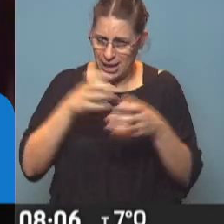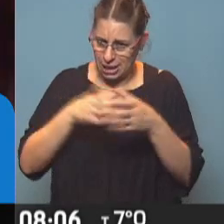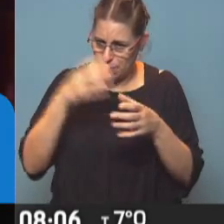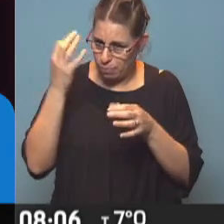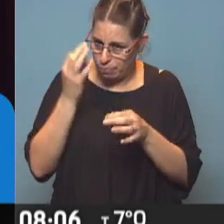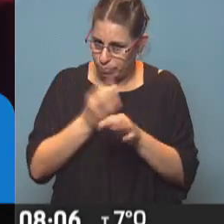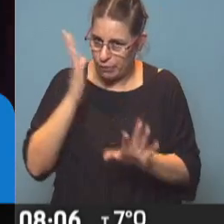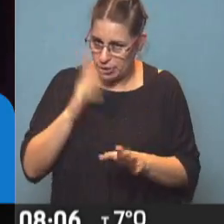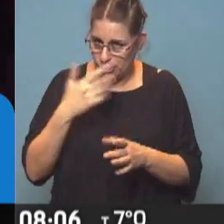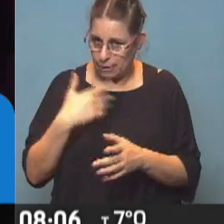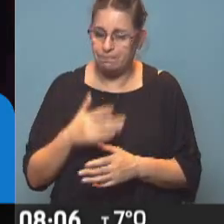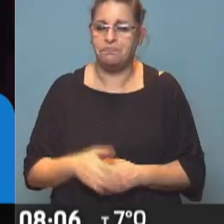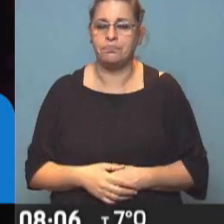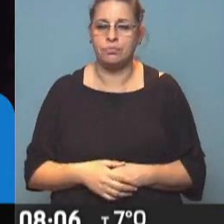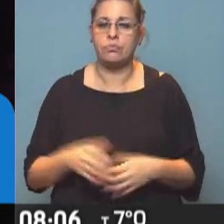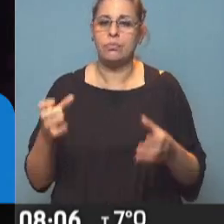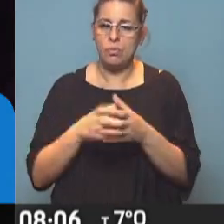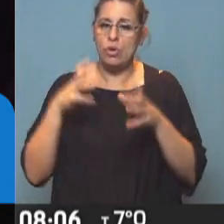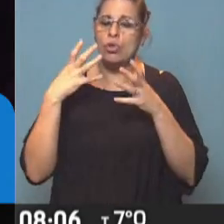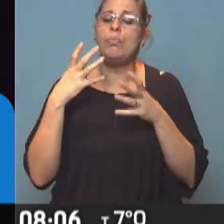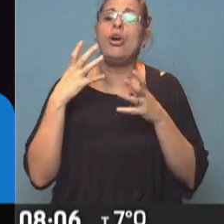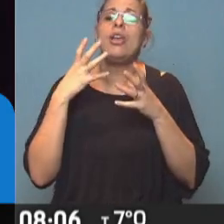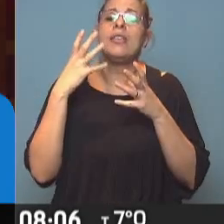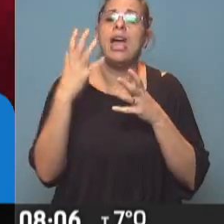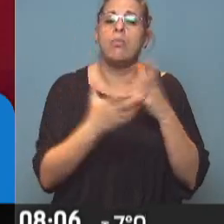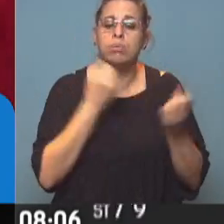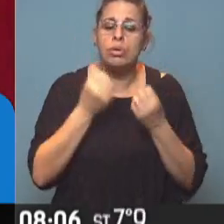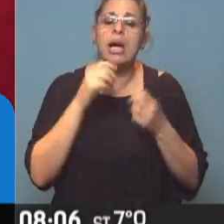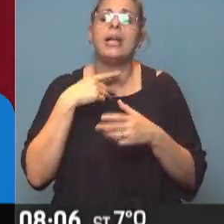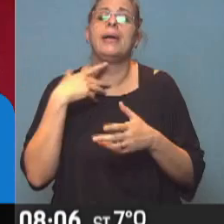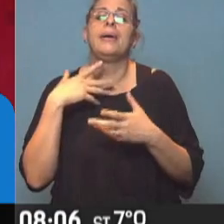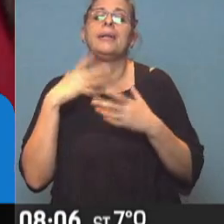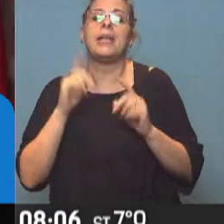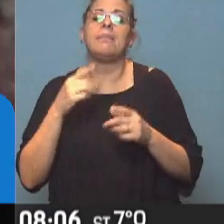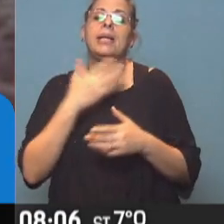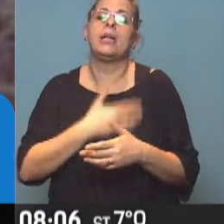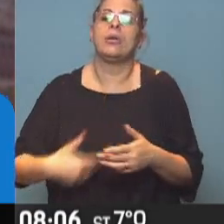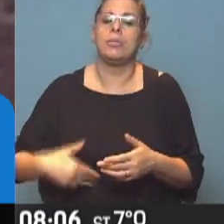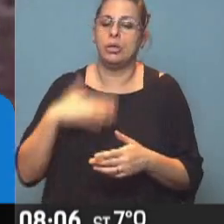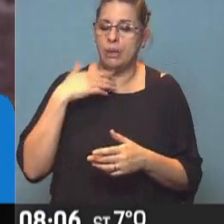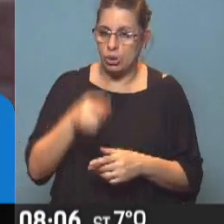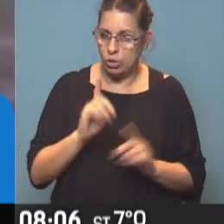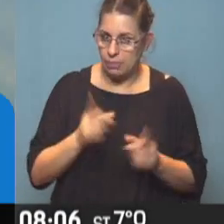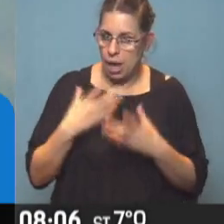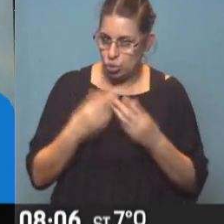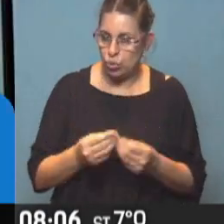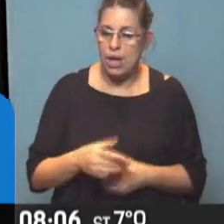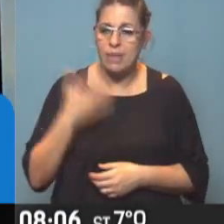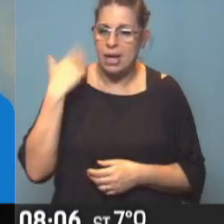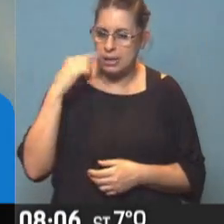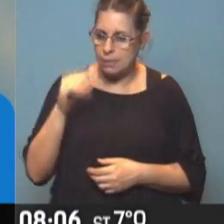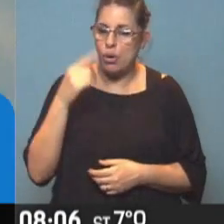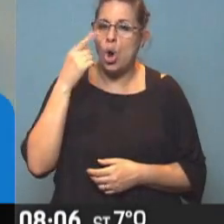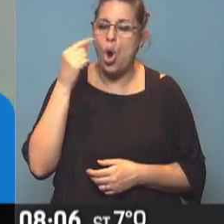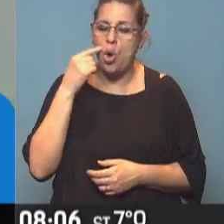especializado, integrando lo que es los grupos de rescate, lo que es la protección civil y los esfuerzos del gobierno mexicano en ese caso. En las últimas horas hubo un nombre que